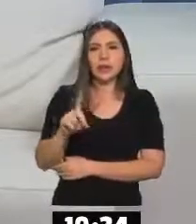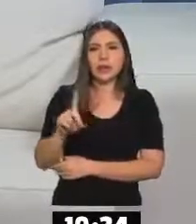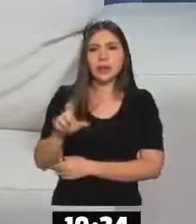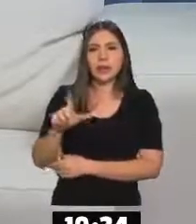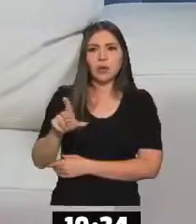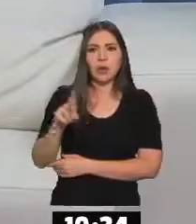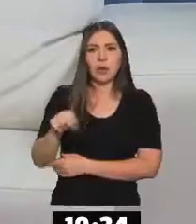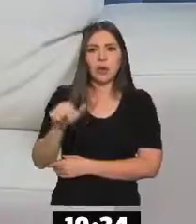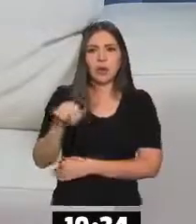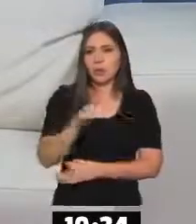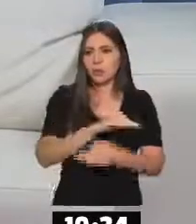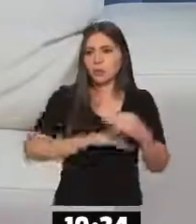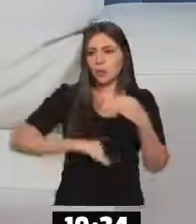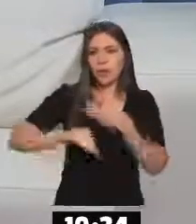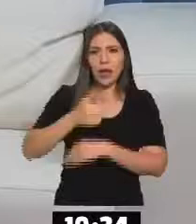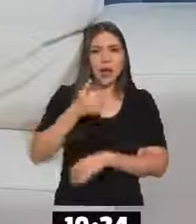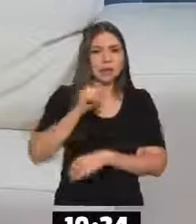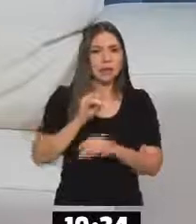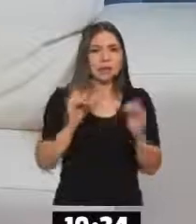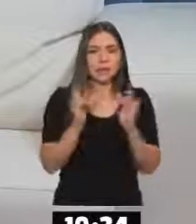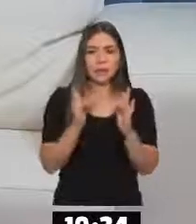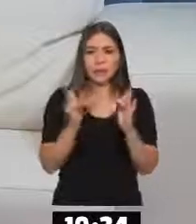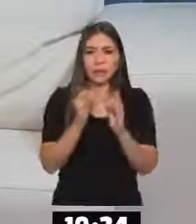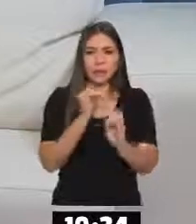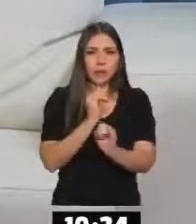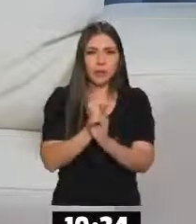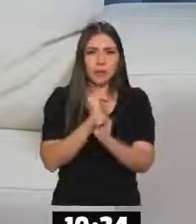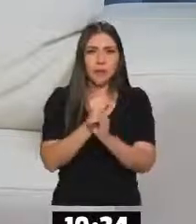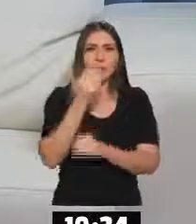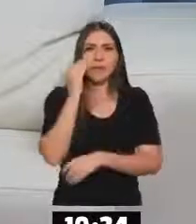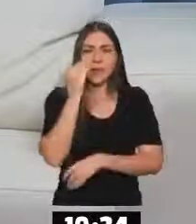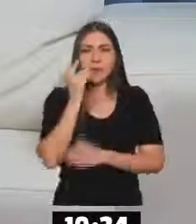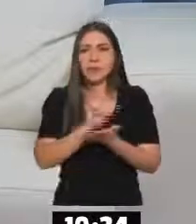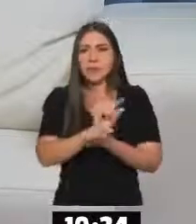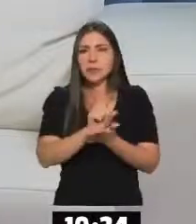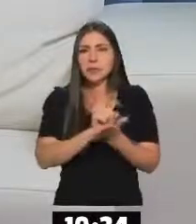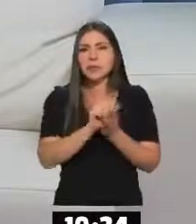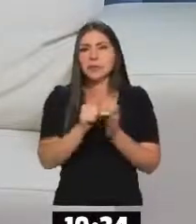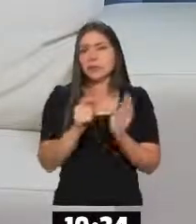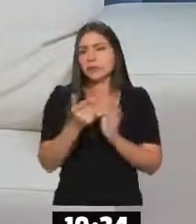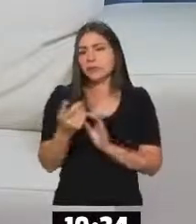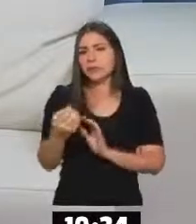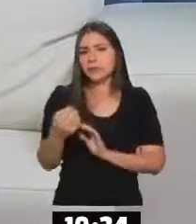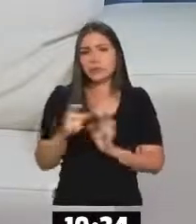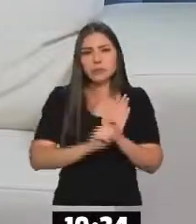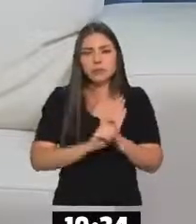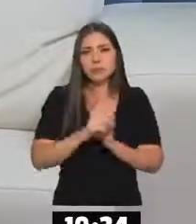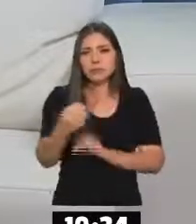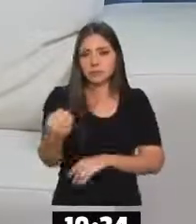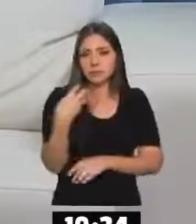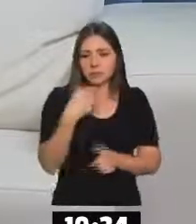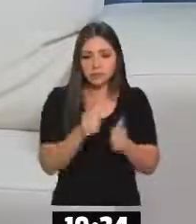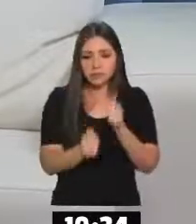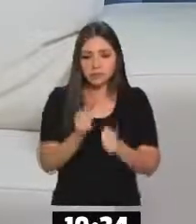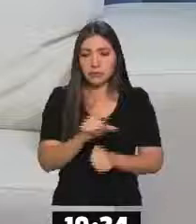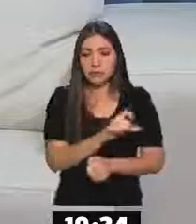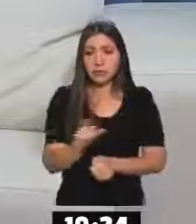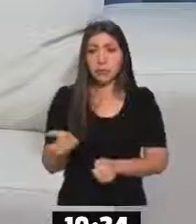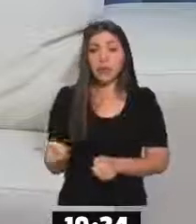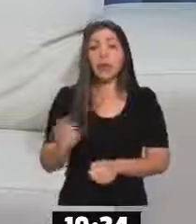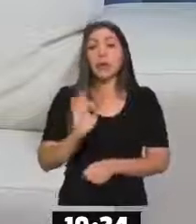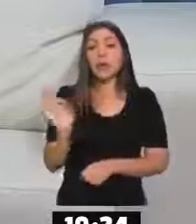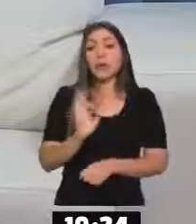todas las redes están como Esmeralda de Luna, ahí me pueden encontrar, ahí nos pueden escribir y sobre todo, si tú estás pasando por